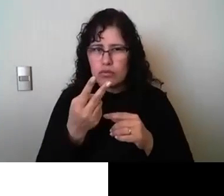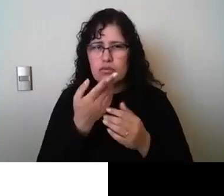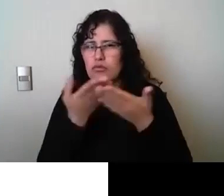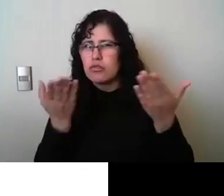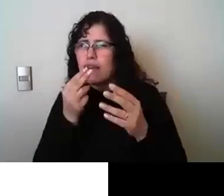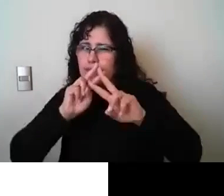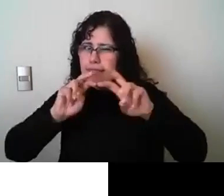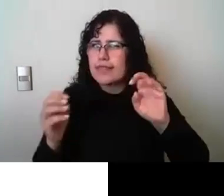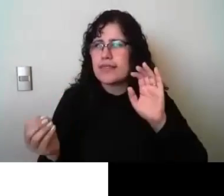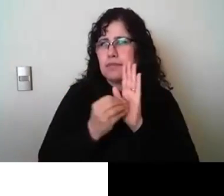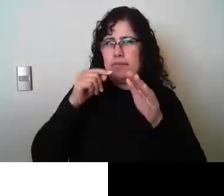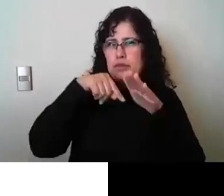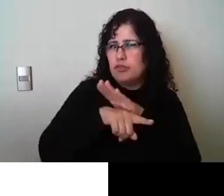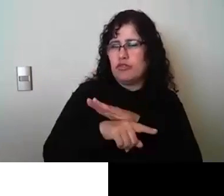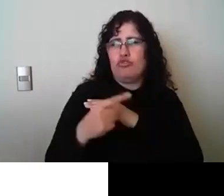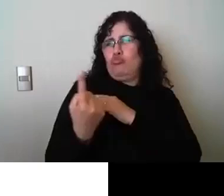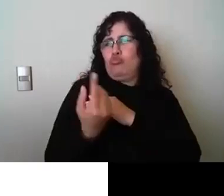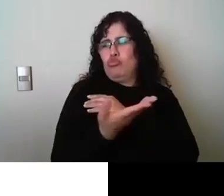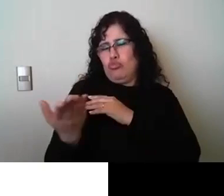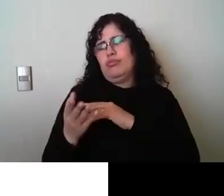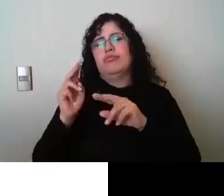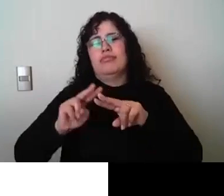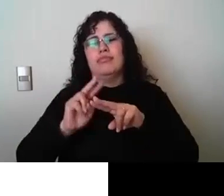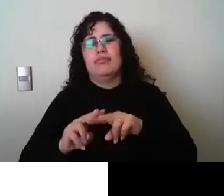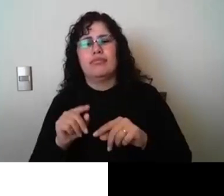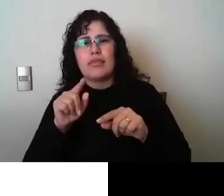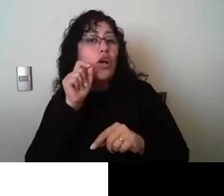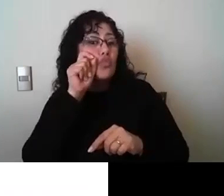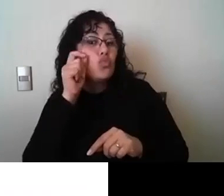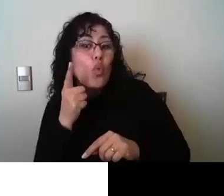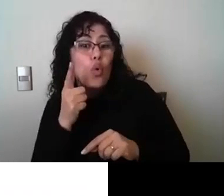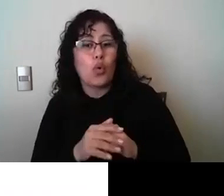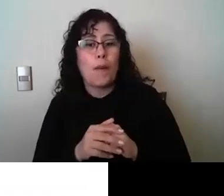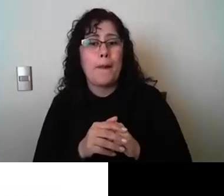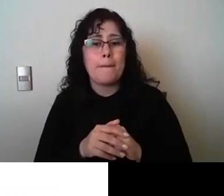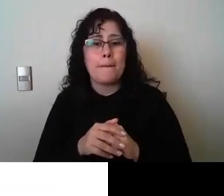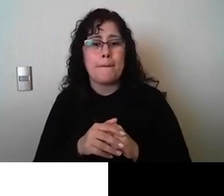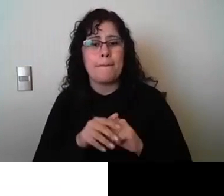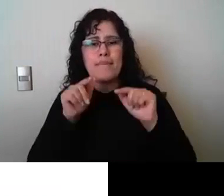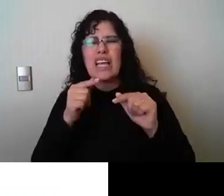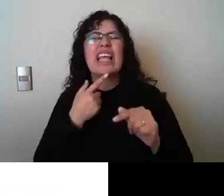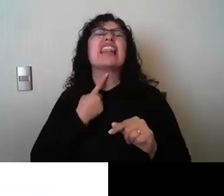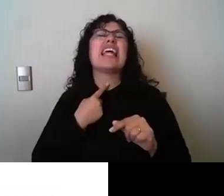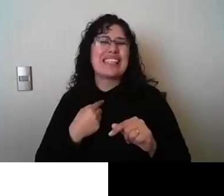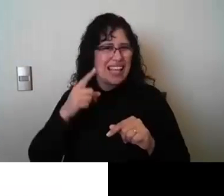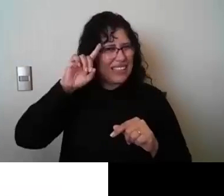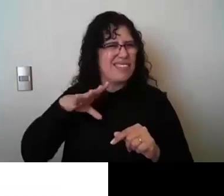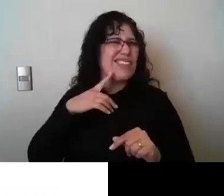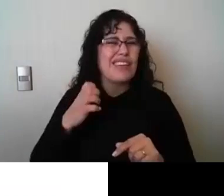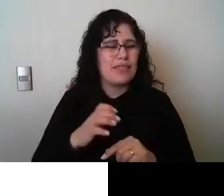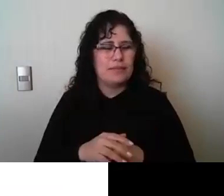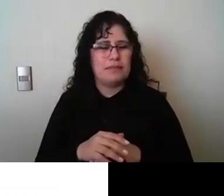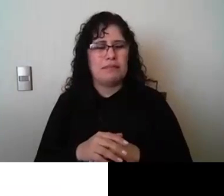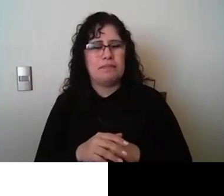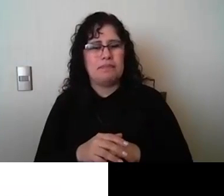ahí, está en color azul. Y lo que nos interesa a nosotros son,